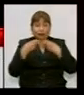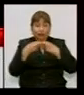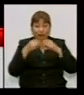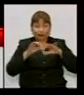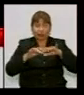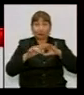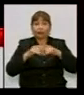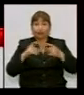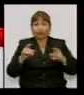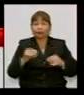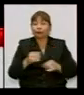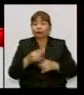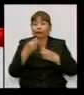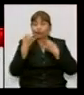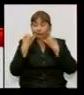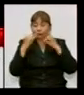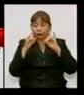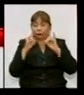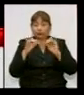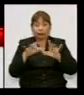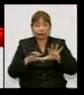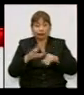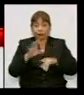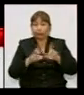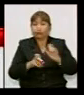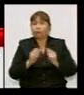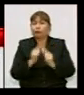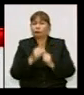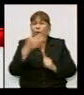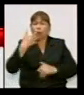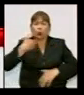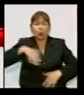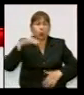El ataque fue mucho mayor de lo que podríamos haber imaginado.